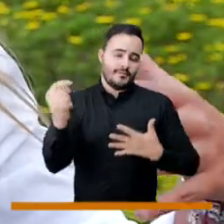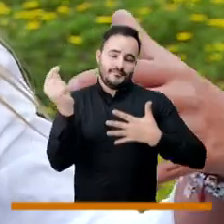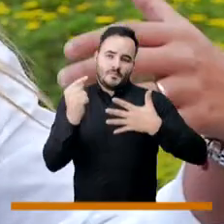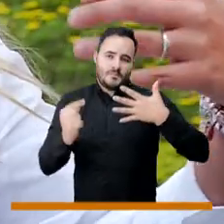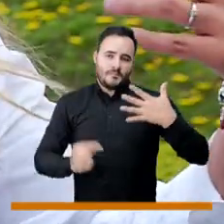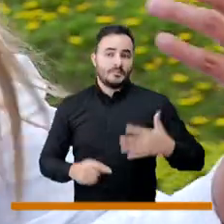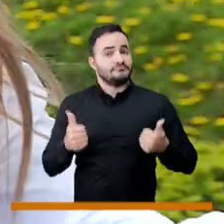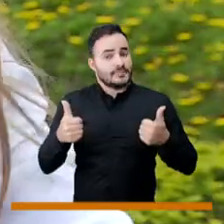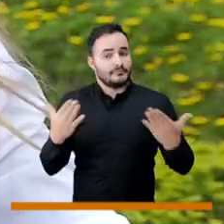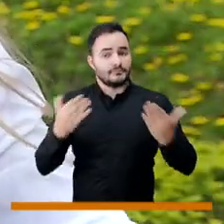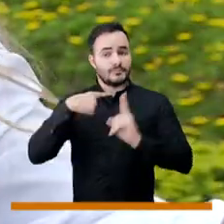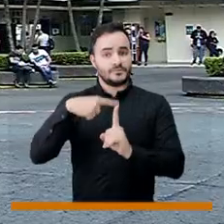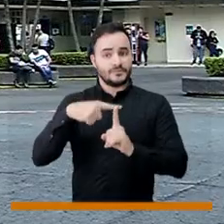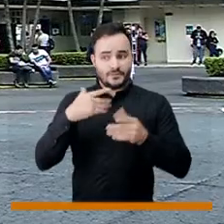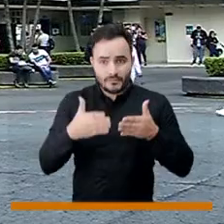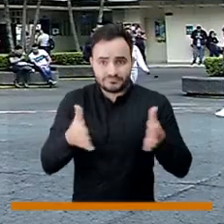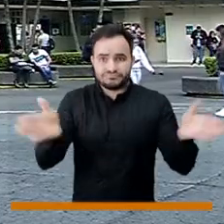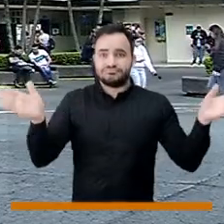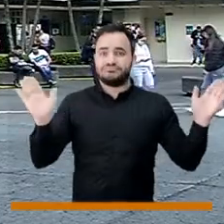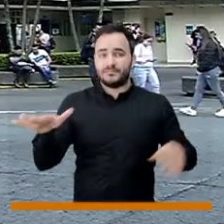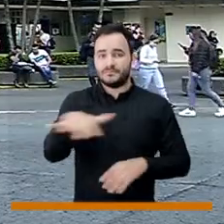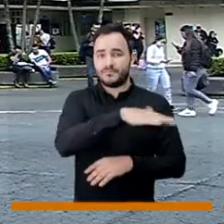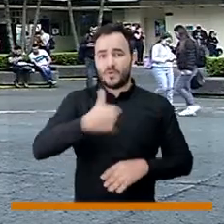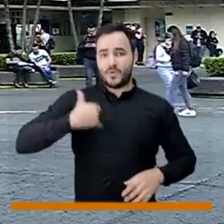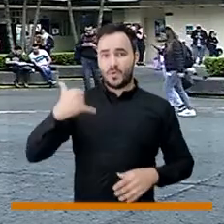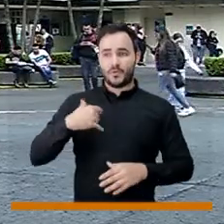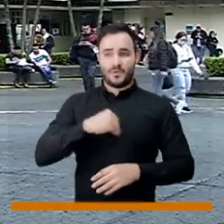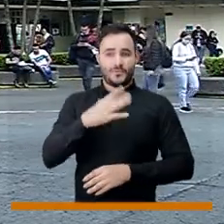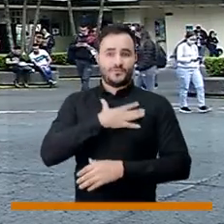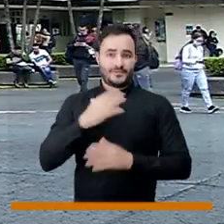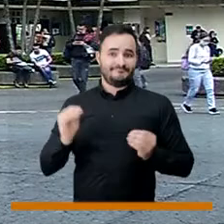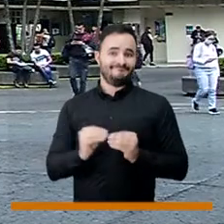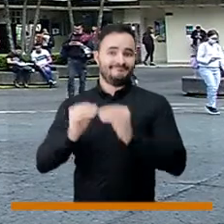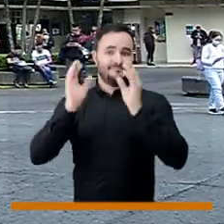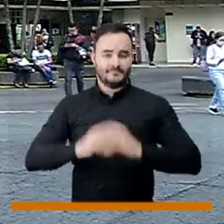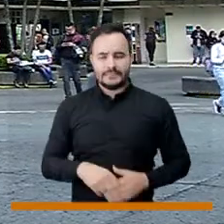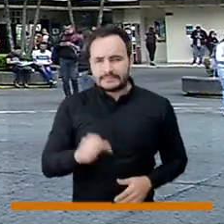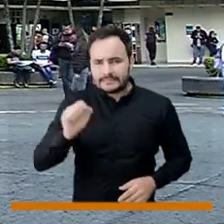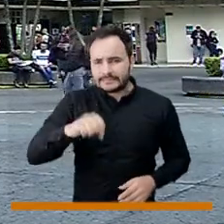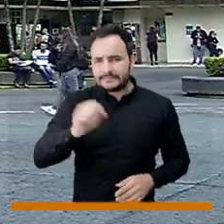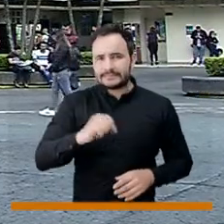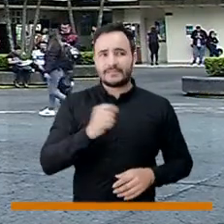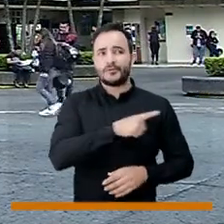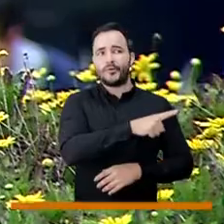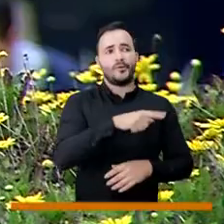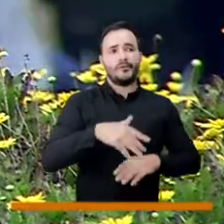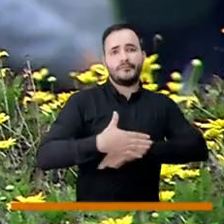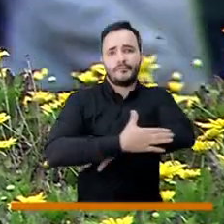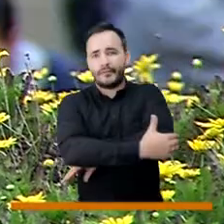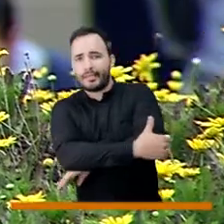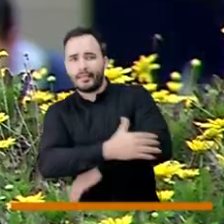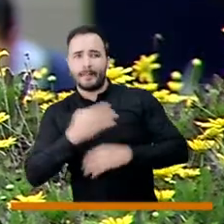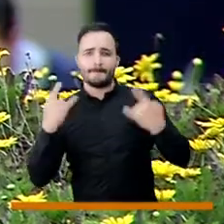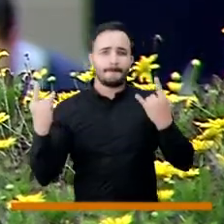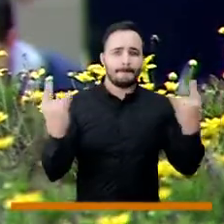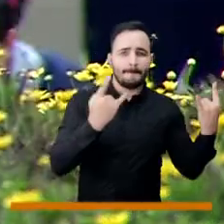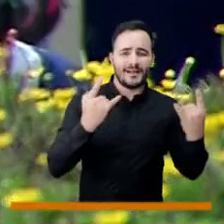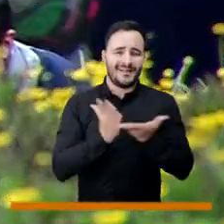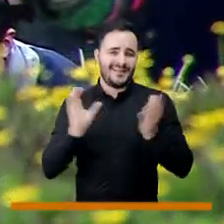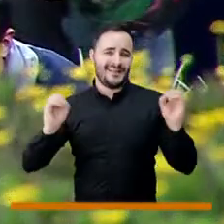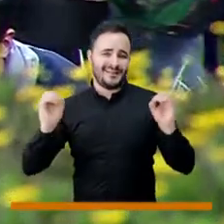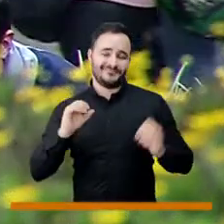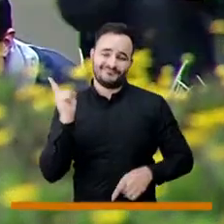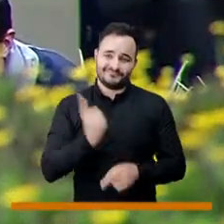un mayor acceso y darle más oportunidades cada vez a los jóvenes y que no se nos queden en los pupitres de cemento marjal